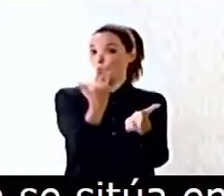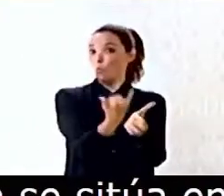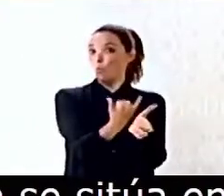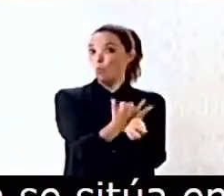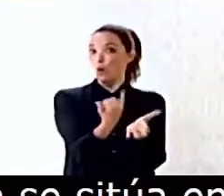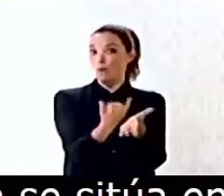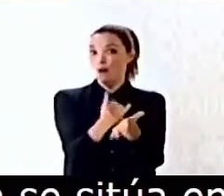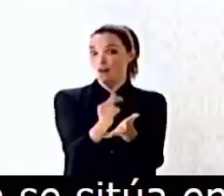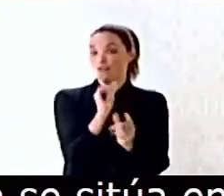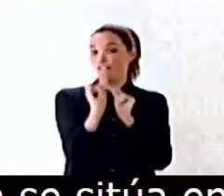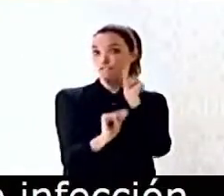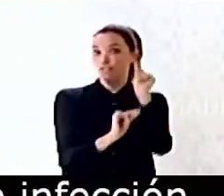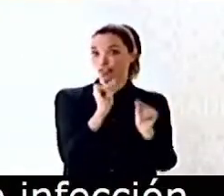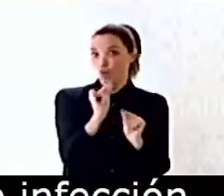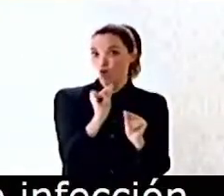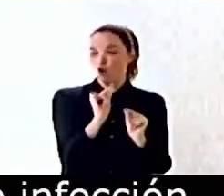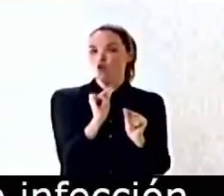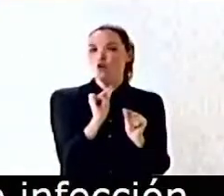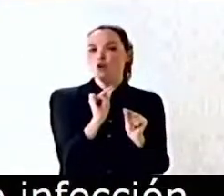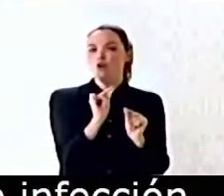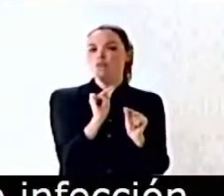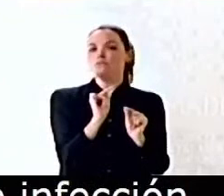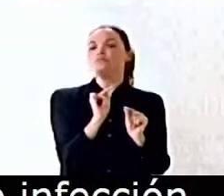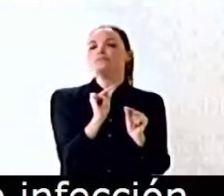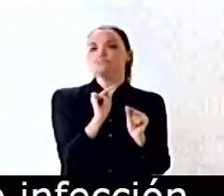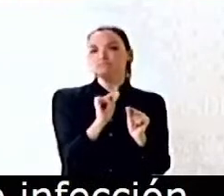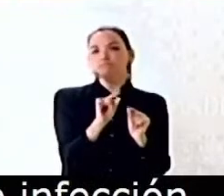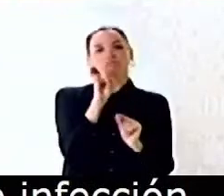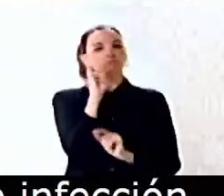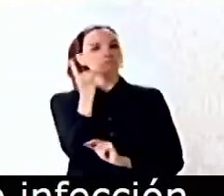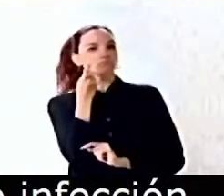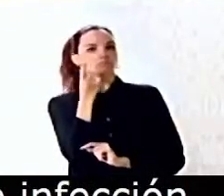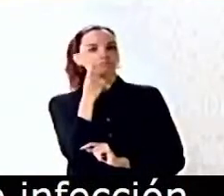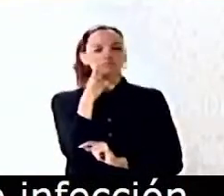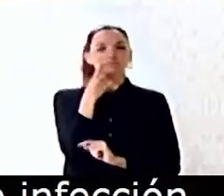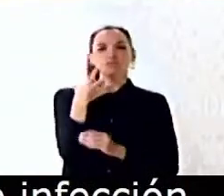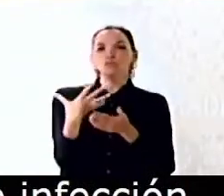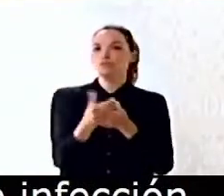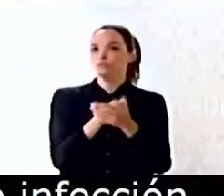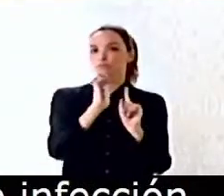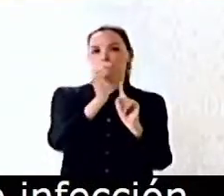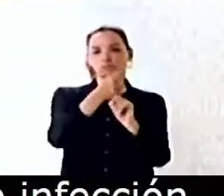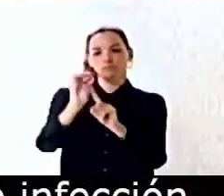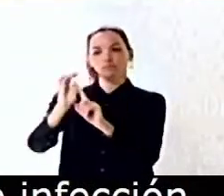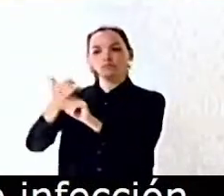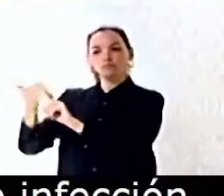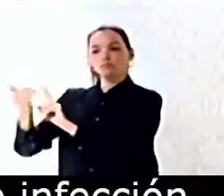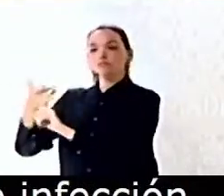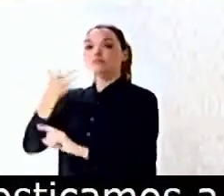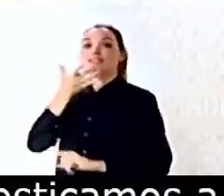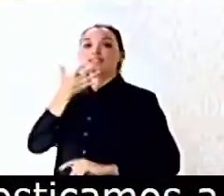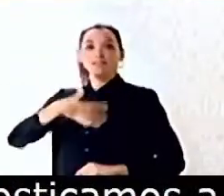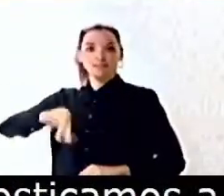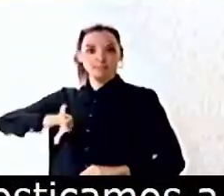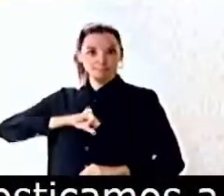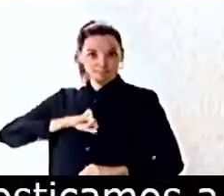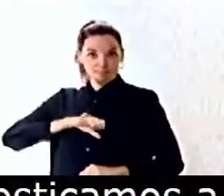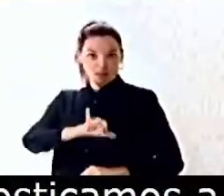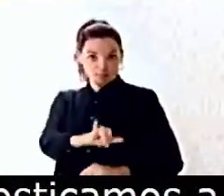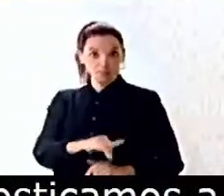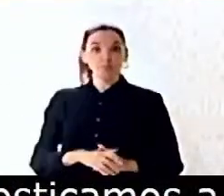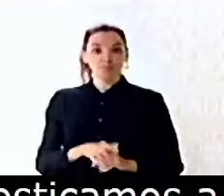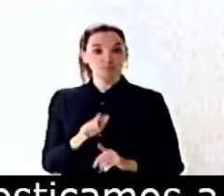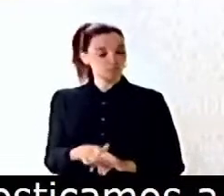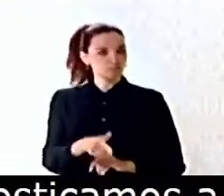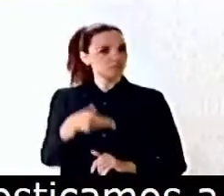estamos haciendo, estamos presumiblemente diagnosticando a todas aquellas personas que están infectadas. Y esto